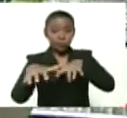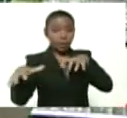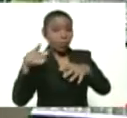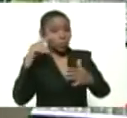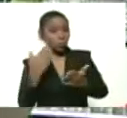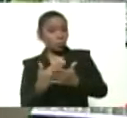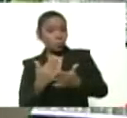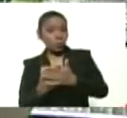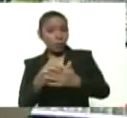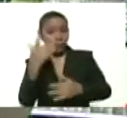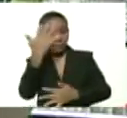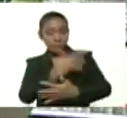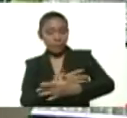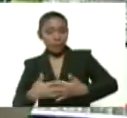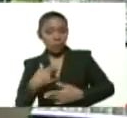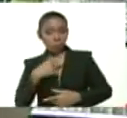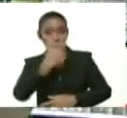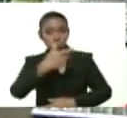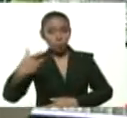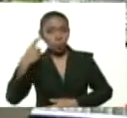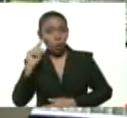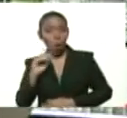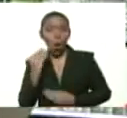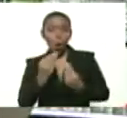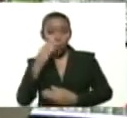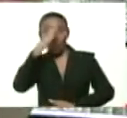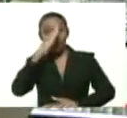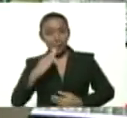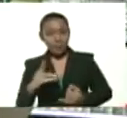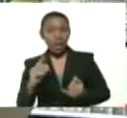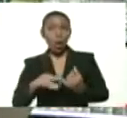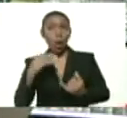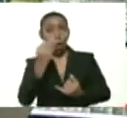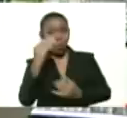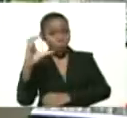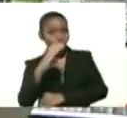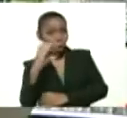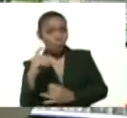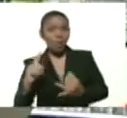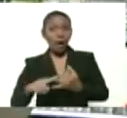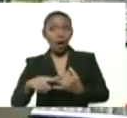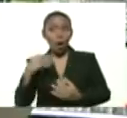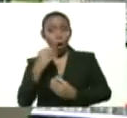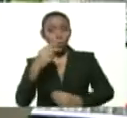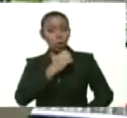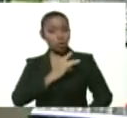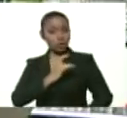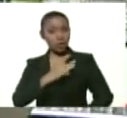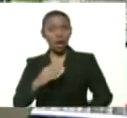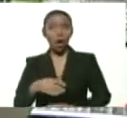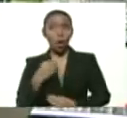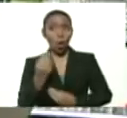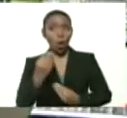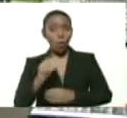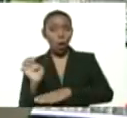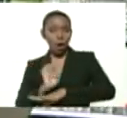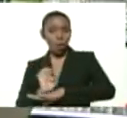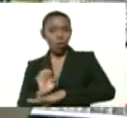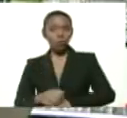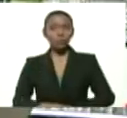de habitantes que de países como Brasil, como Colombia, como Chile, como